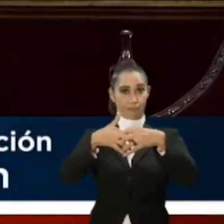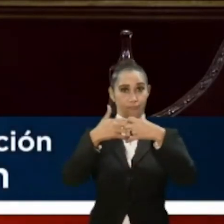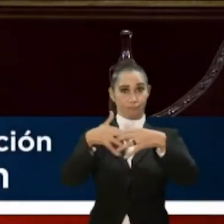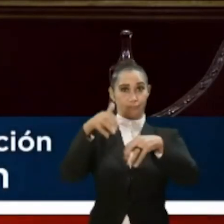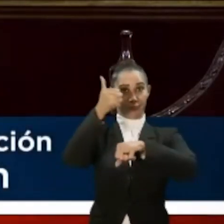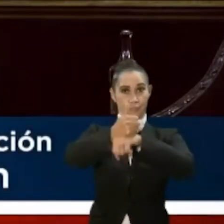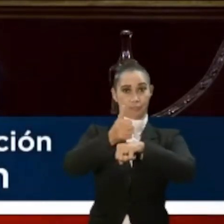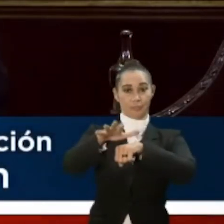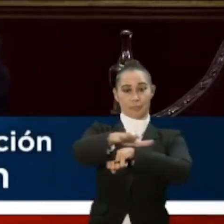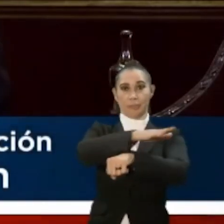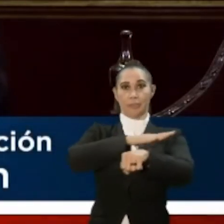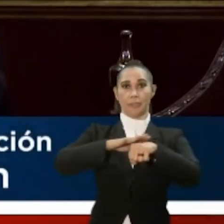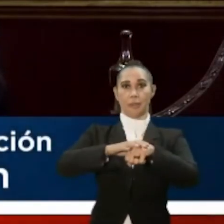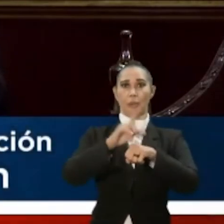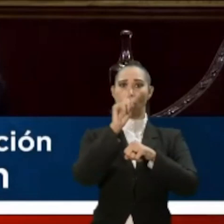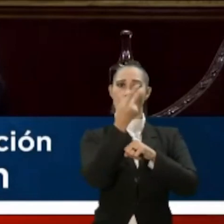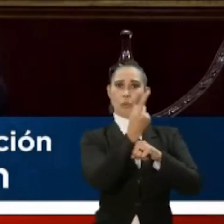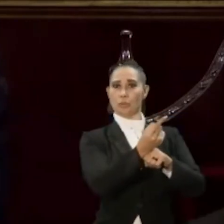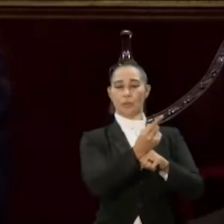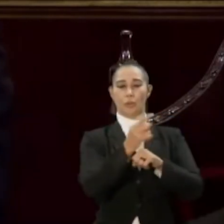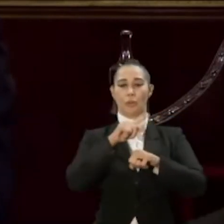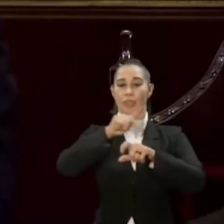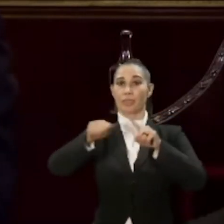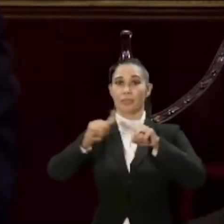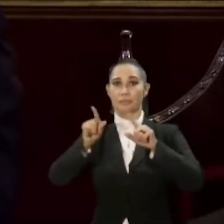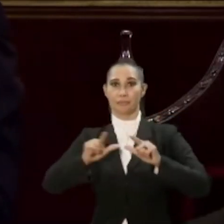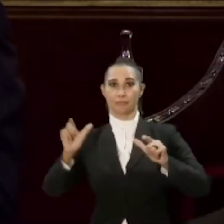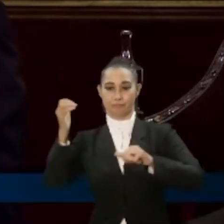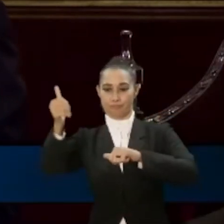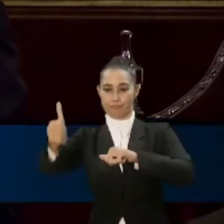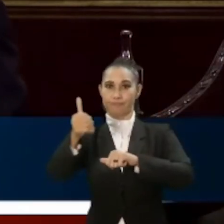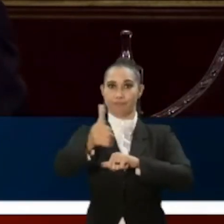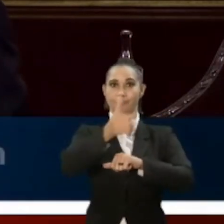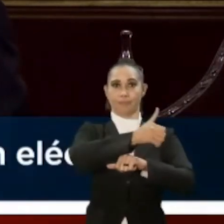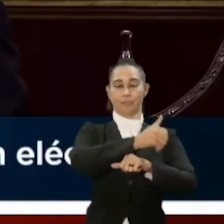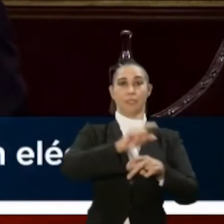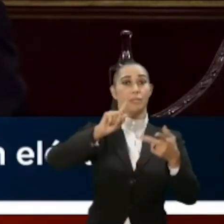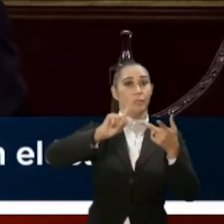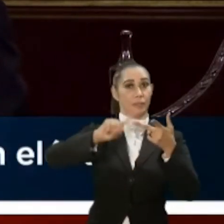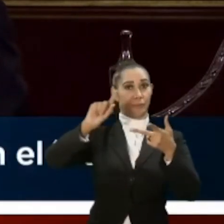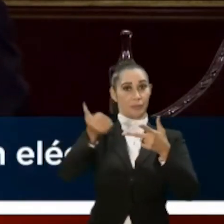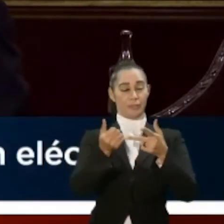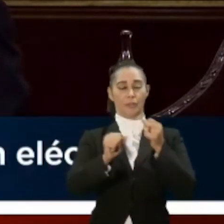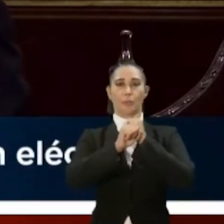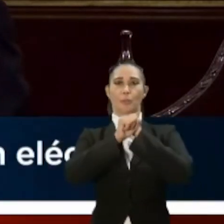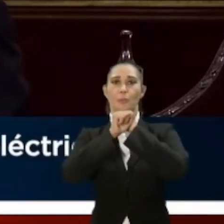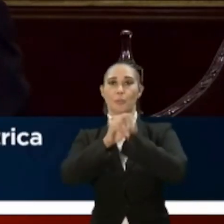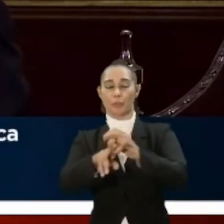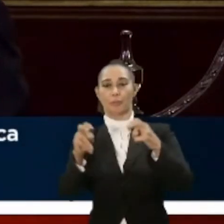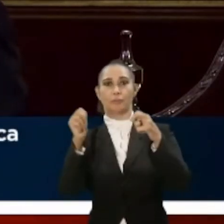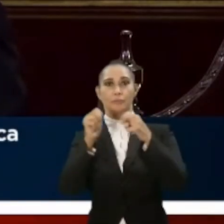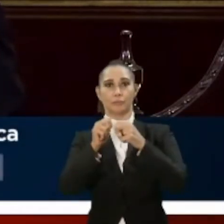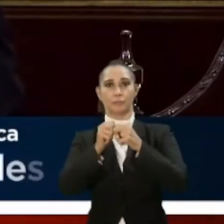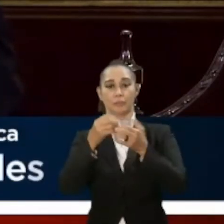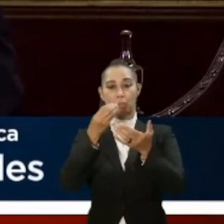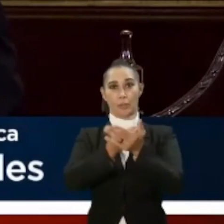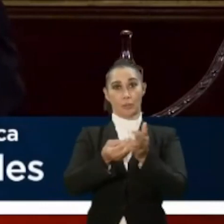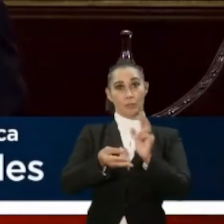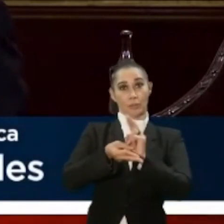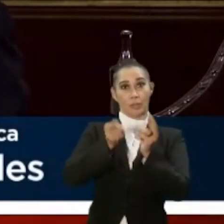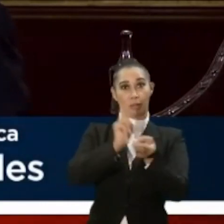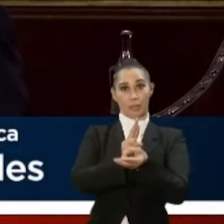evitar la dependencia de un solo combustible. Y tercero, promover la instalación de generación eléctrica basada en recursos